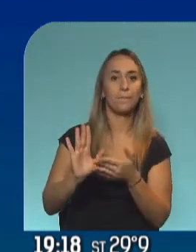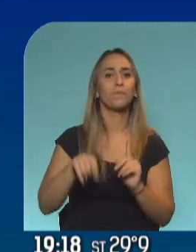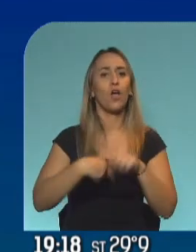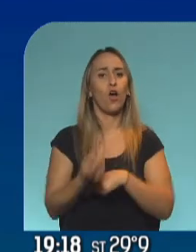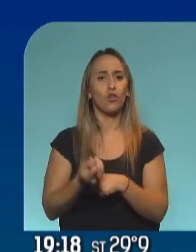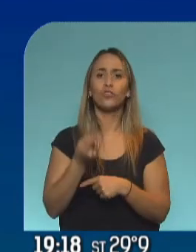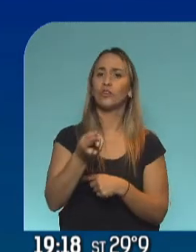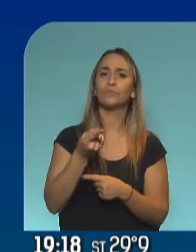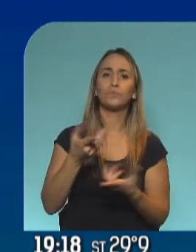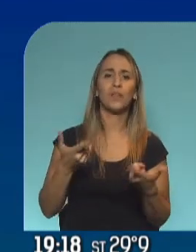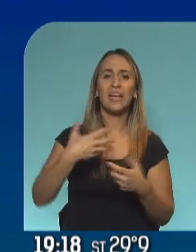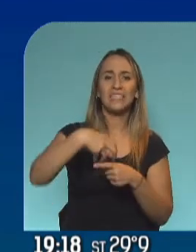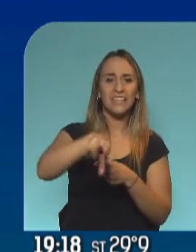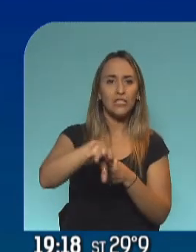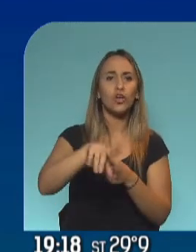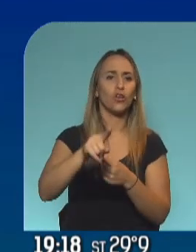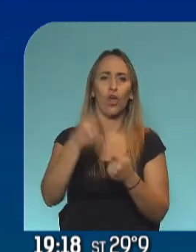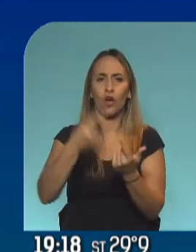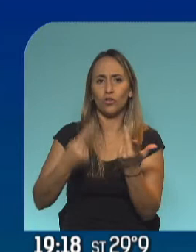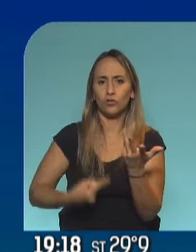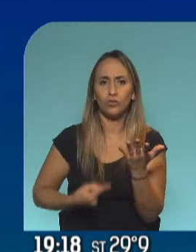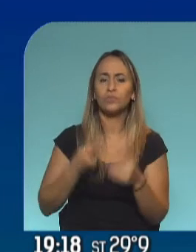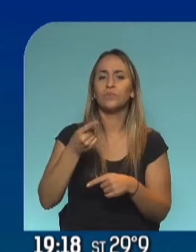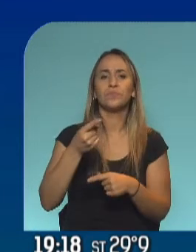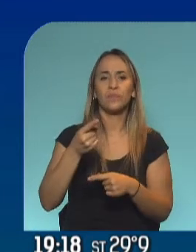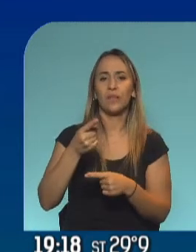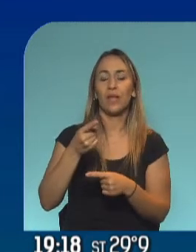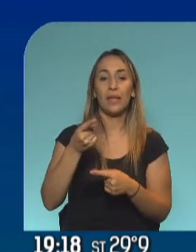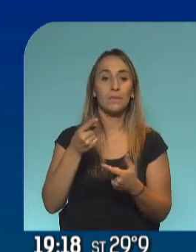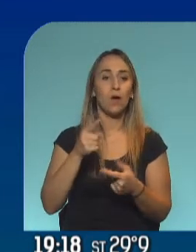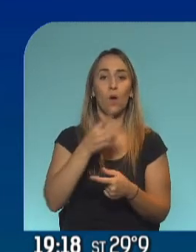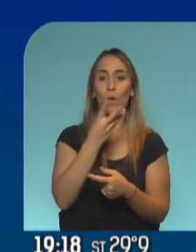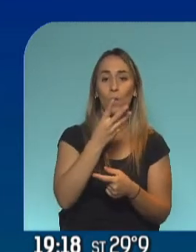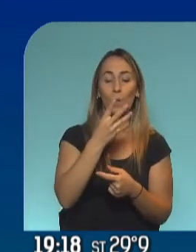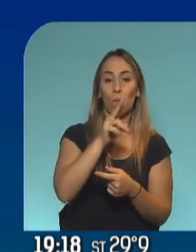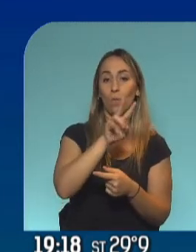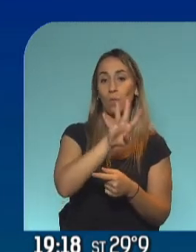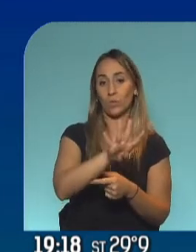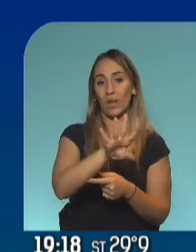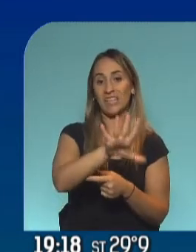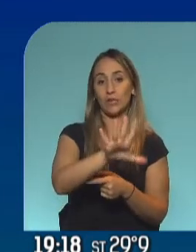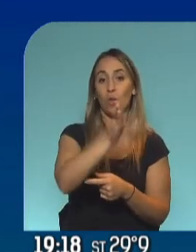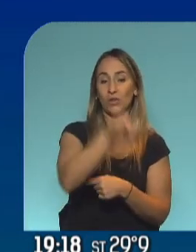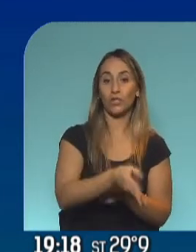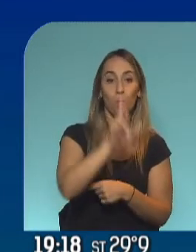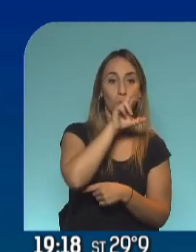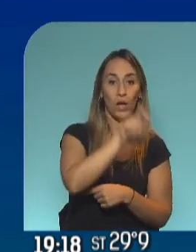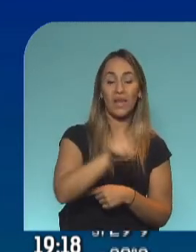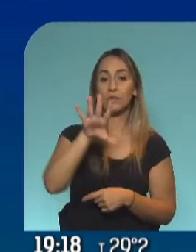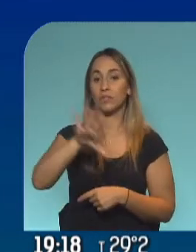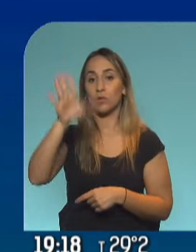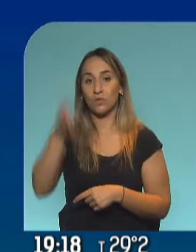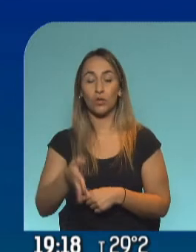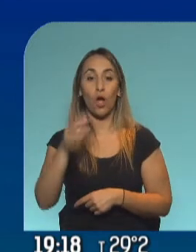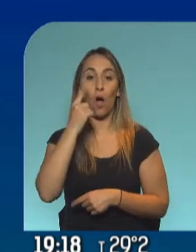otros cargos jerárquicos, otros escalafones, diciembre 2020, 45% de mujeres, 55% de hombres. Hay que